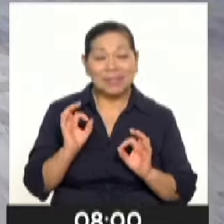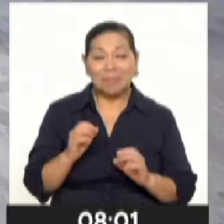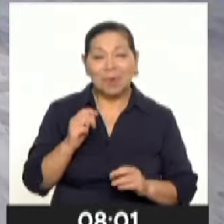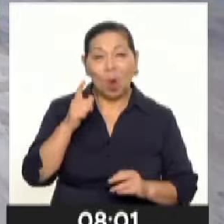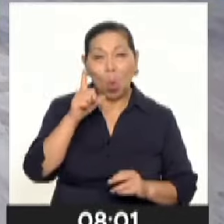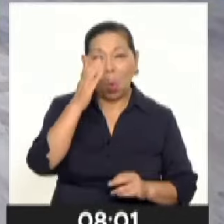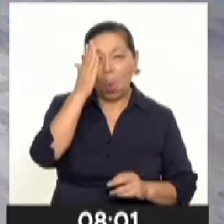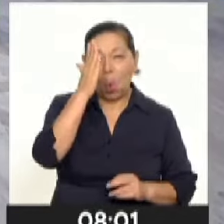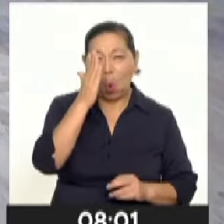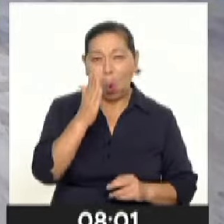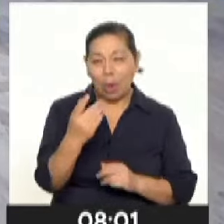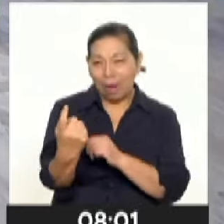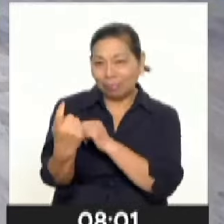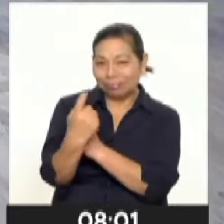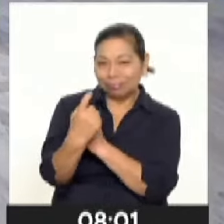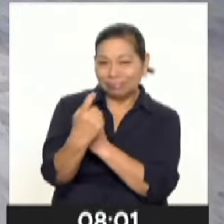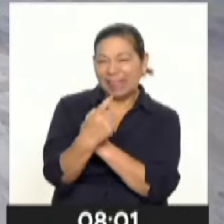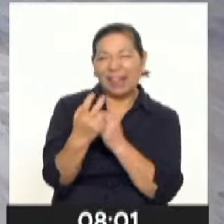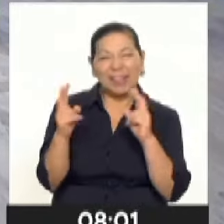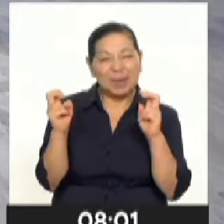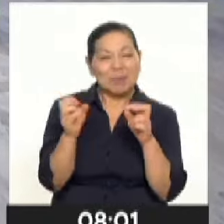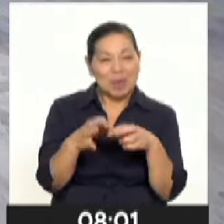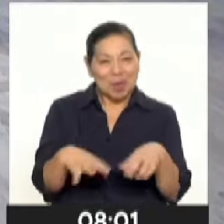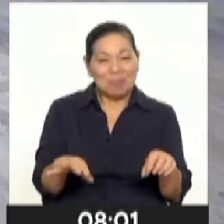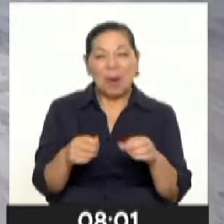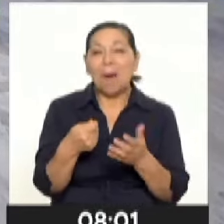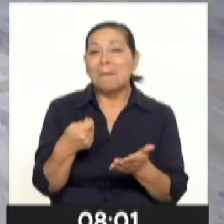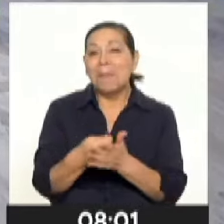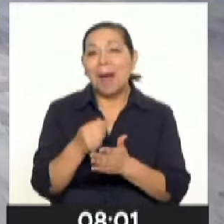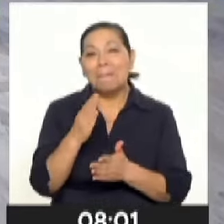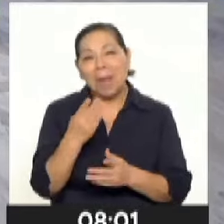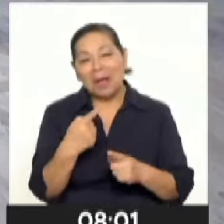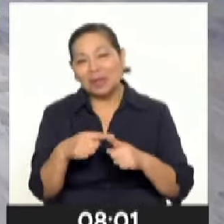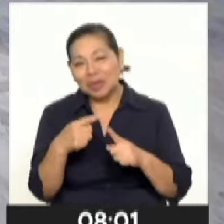los días lunes, a instruirnos sobre temas importantes financieros. Gracias. Sí, buen día.